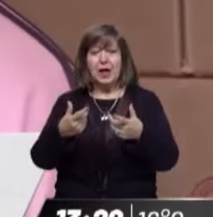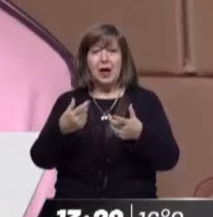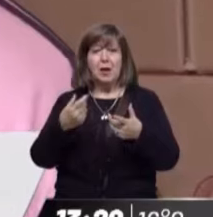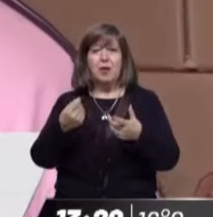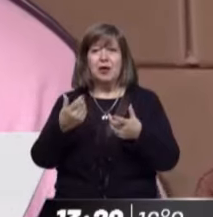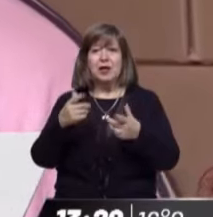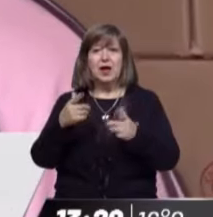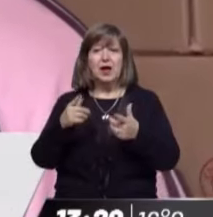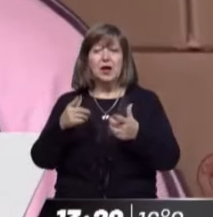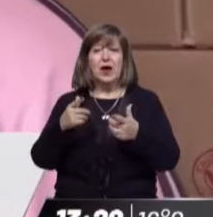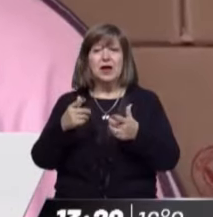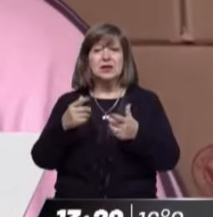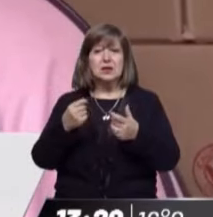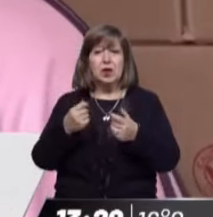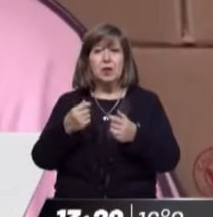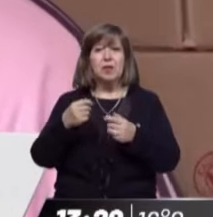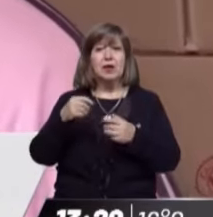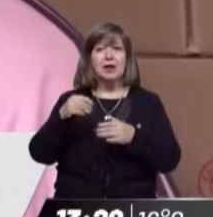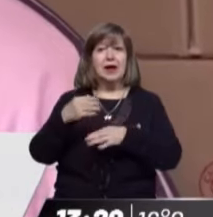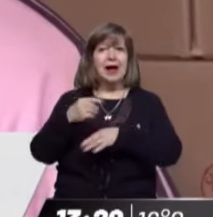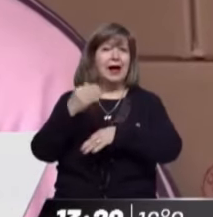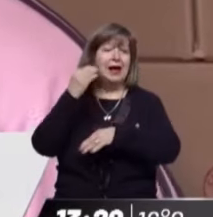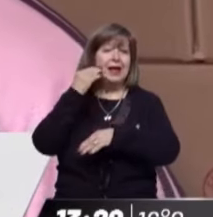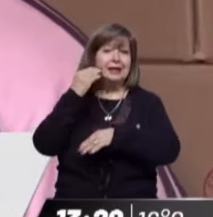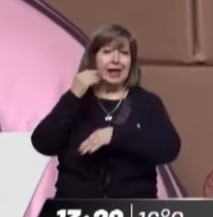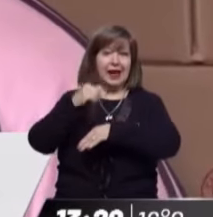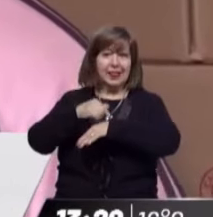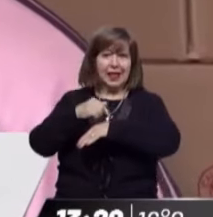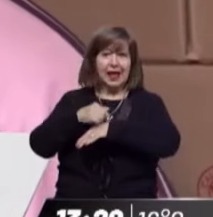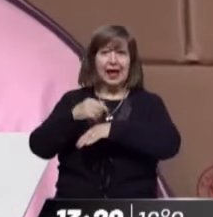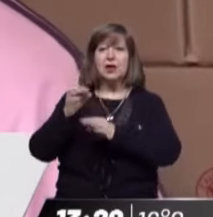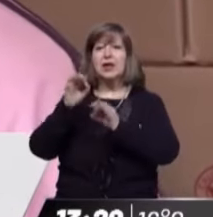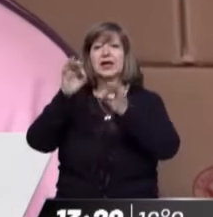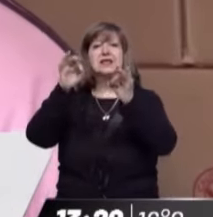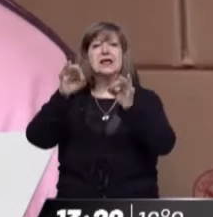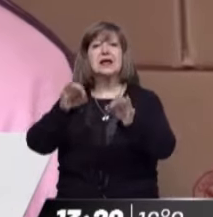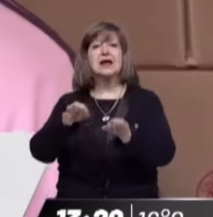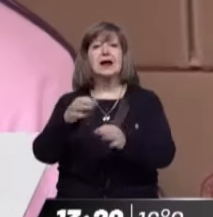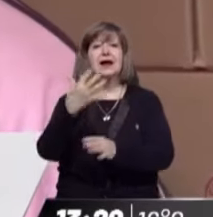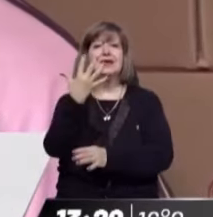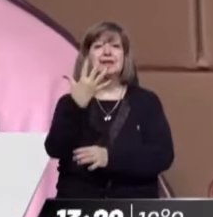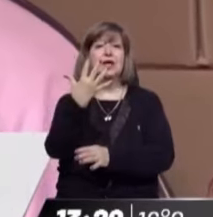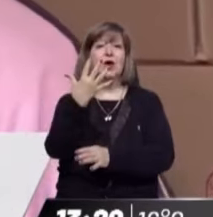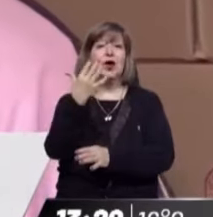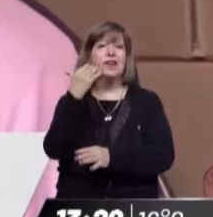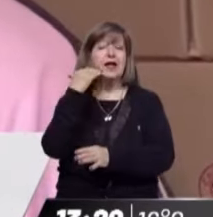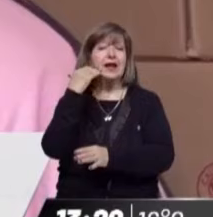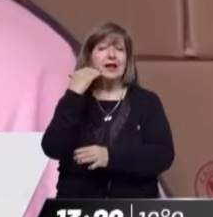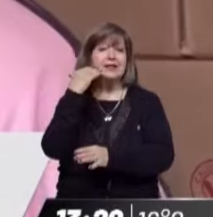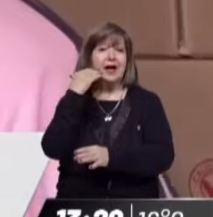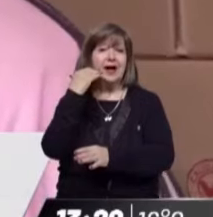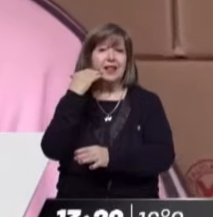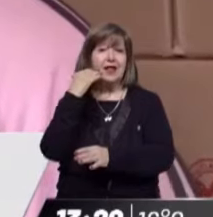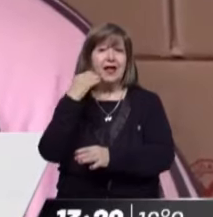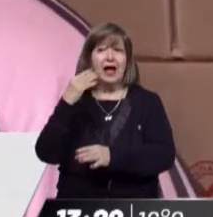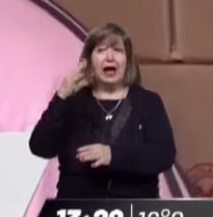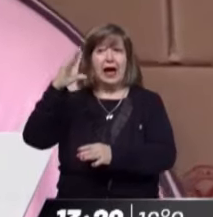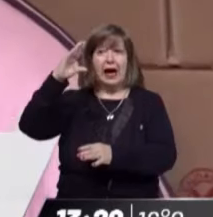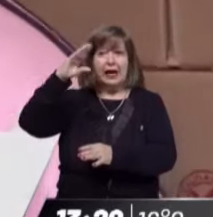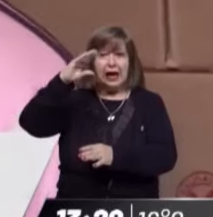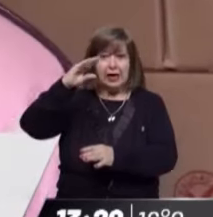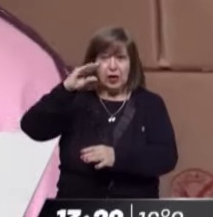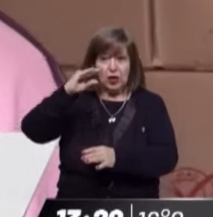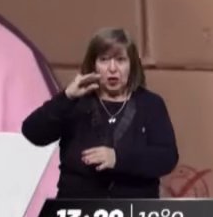Hobby venir a acampar a las 5 de la tarde para que a las 9 de la noche te den la comida eh estar 12 horas 13